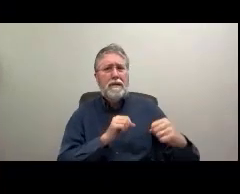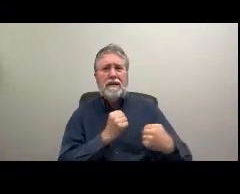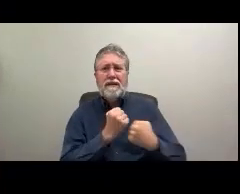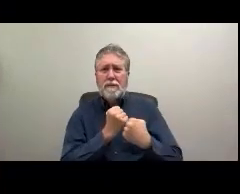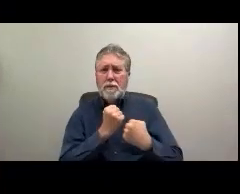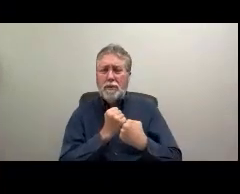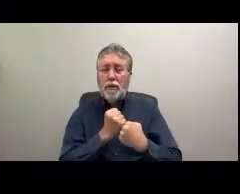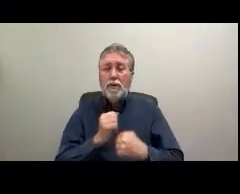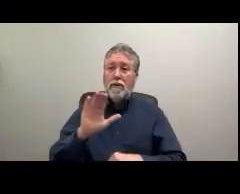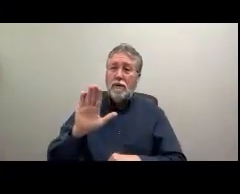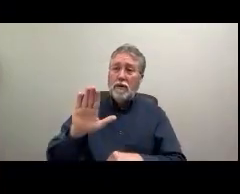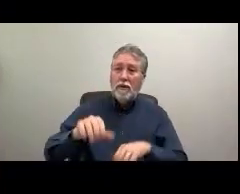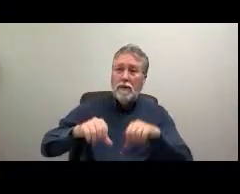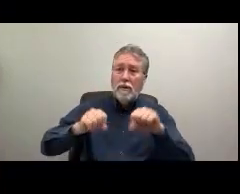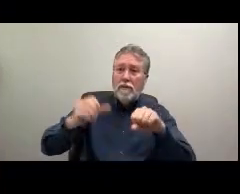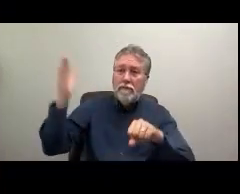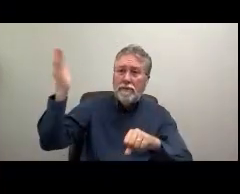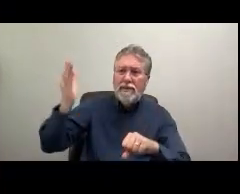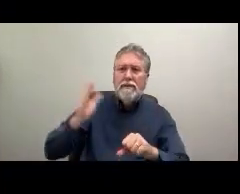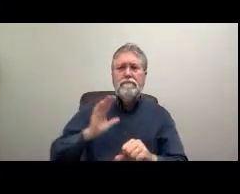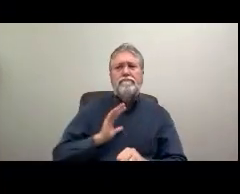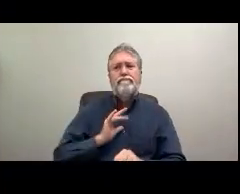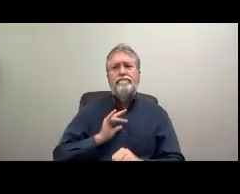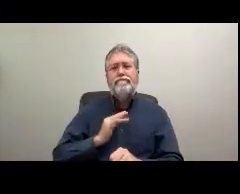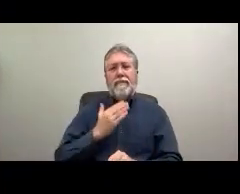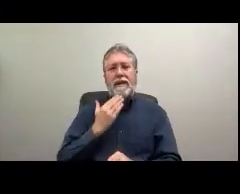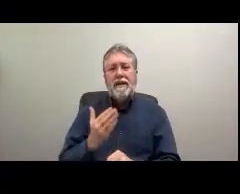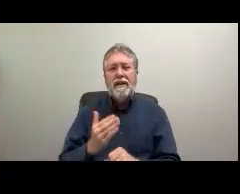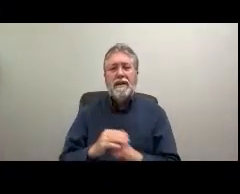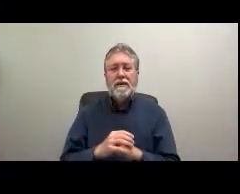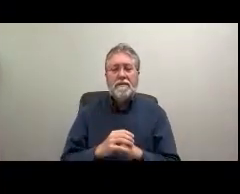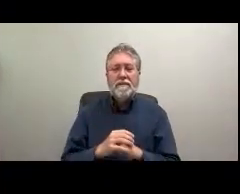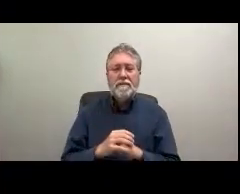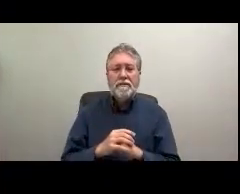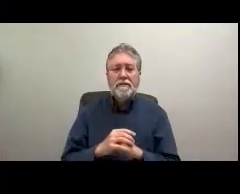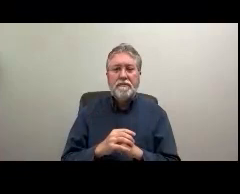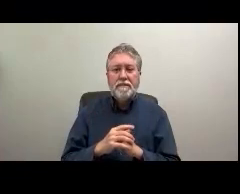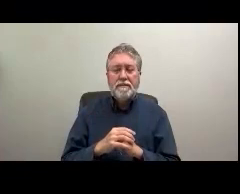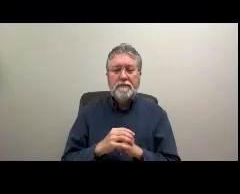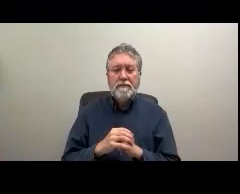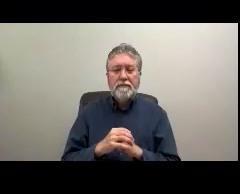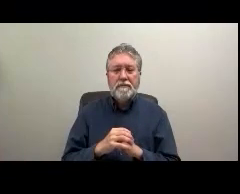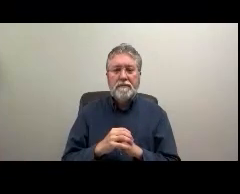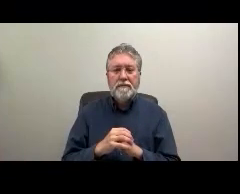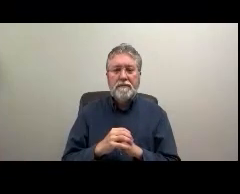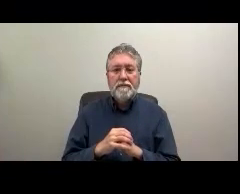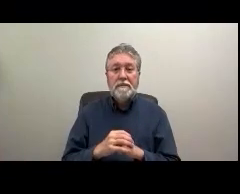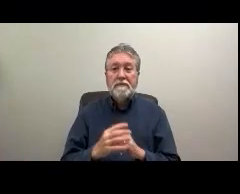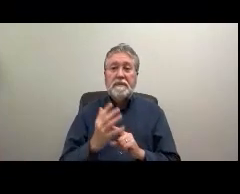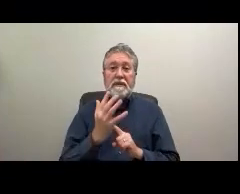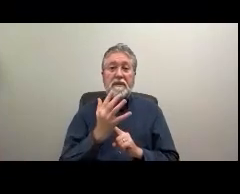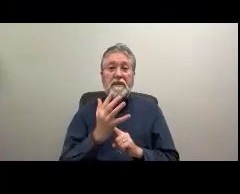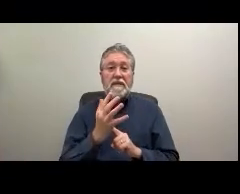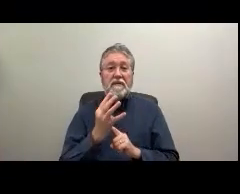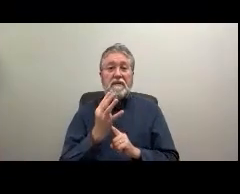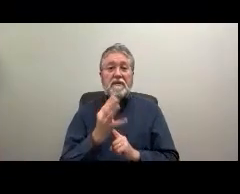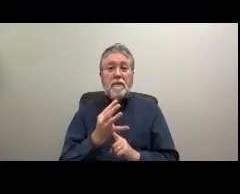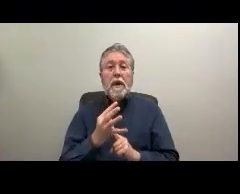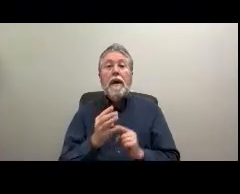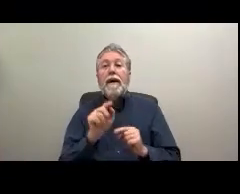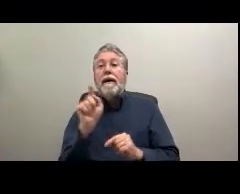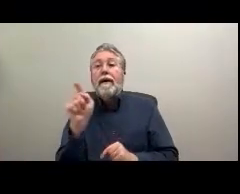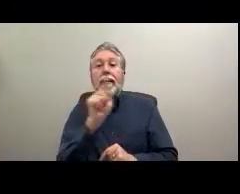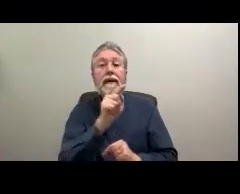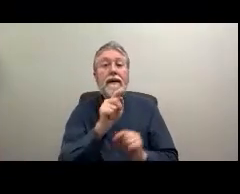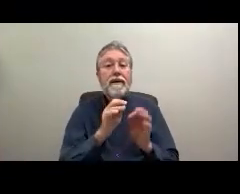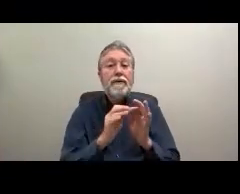presentación. Y dejo la palabra a Bill con las observaciones finales. Tenemos 4 minutos, gracias a los intérpretes de